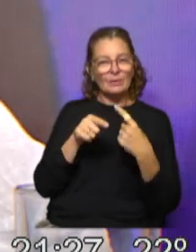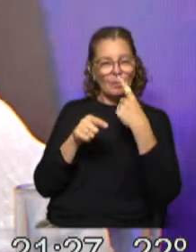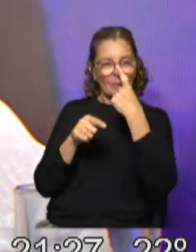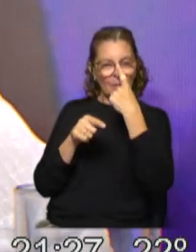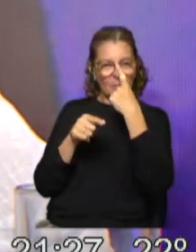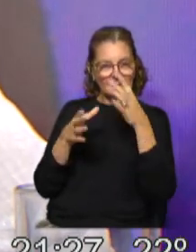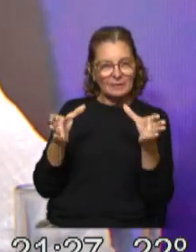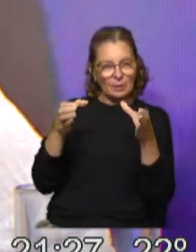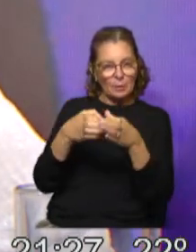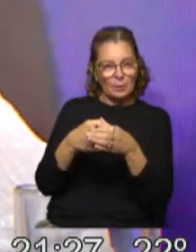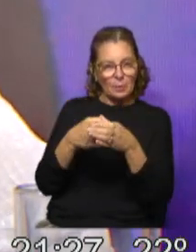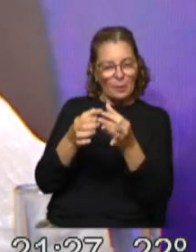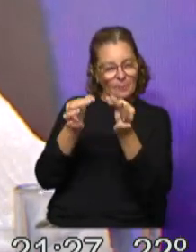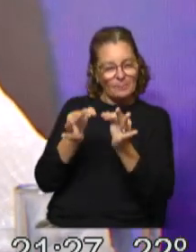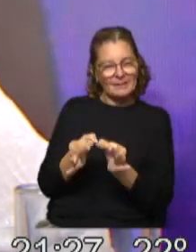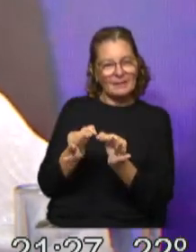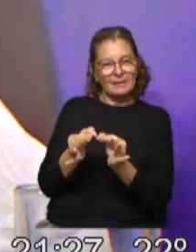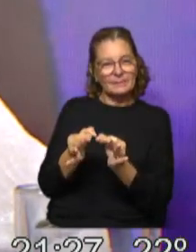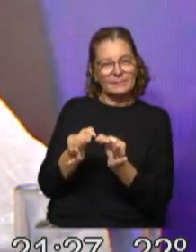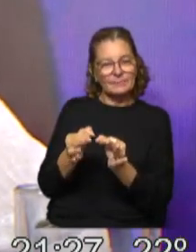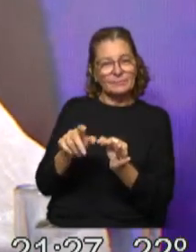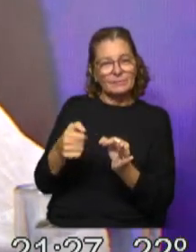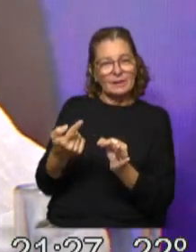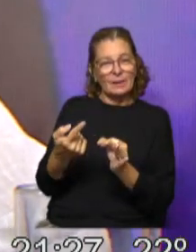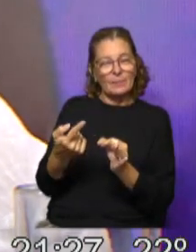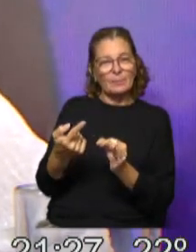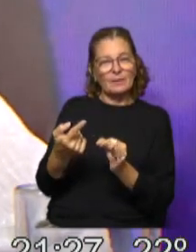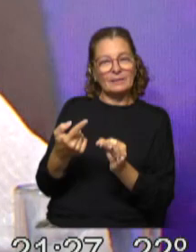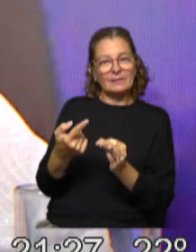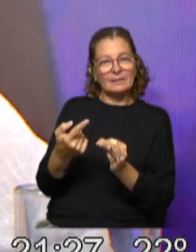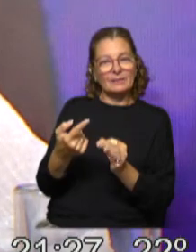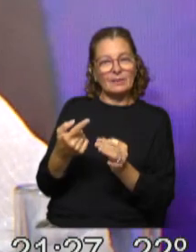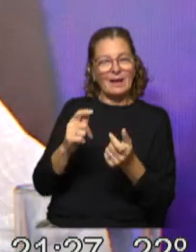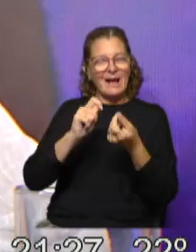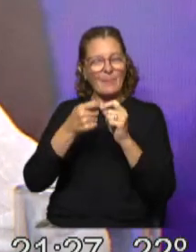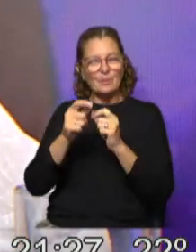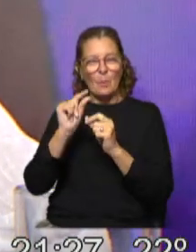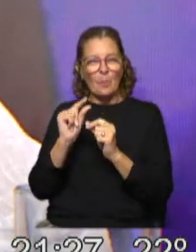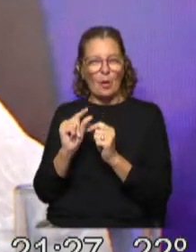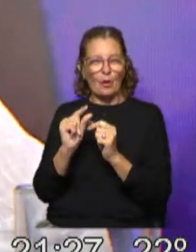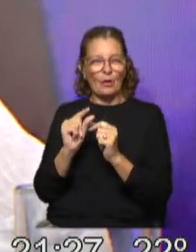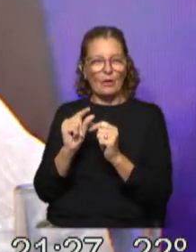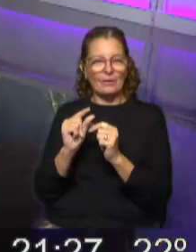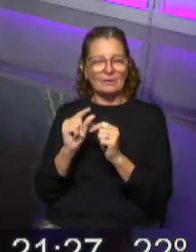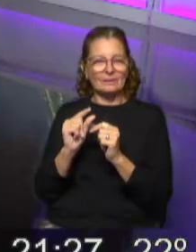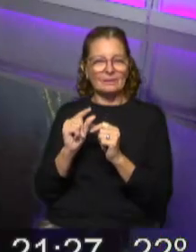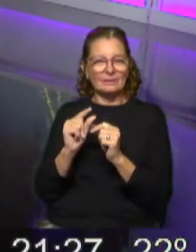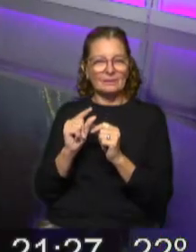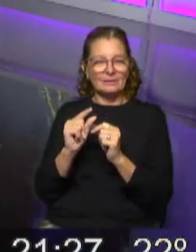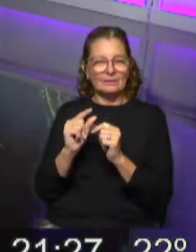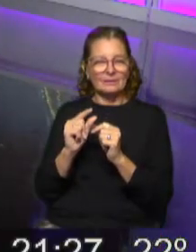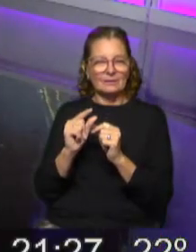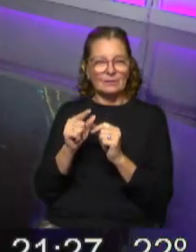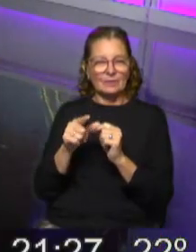en ese grupito muy específico. Que después en Cordón Sojo un poco se transformó y no es